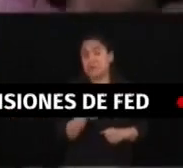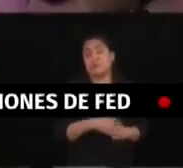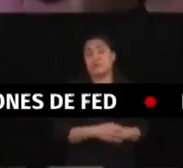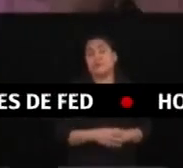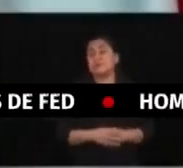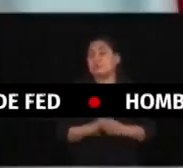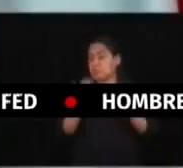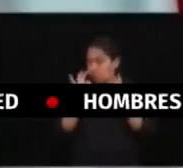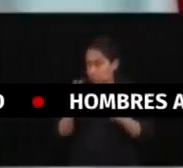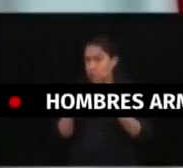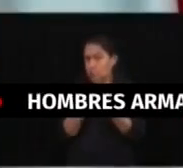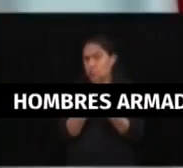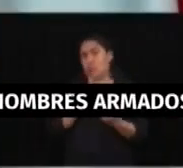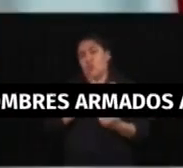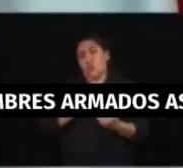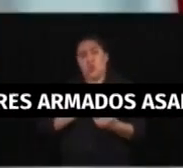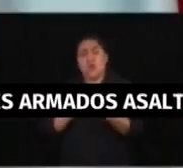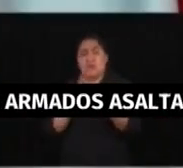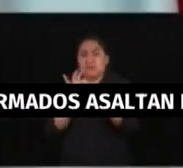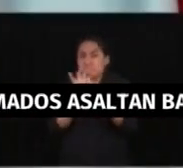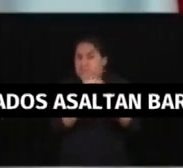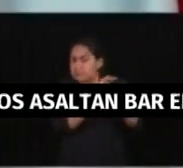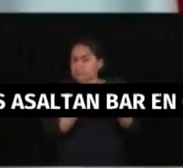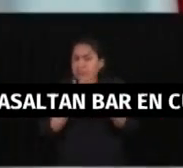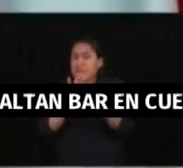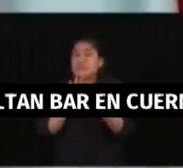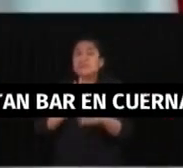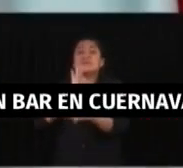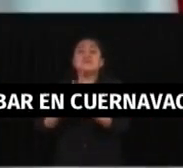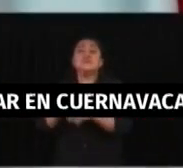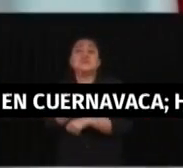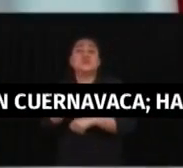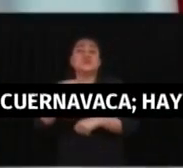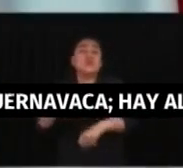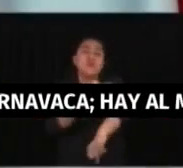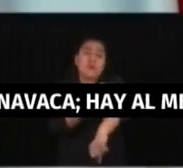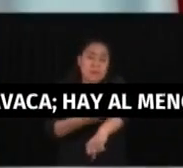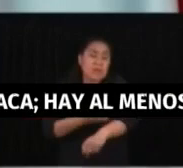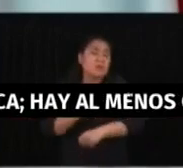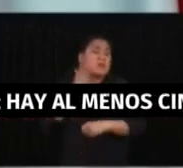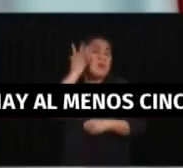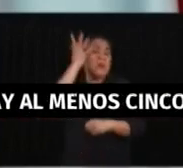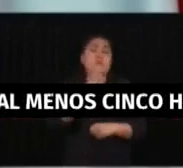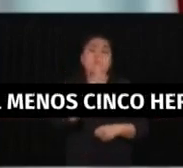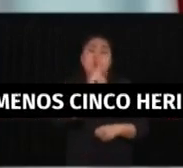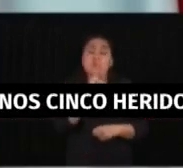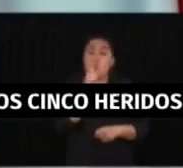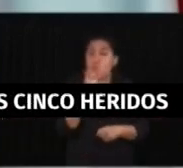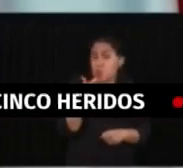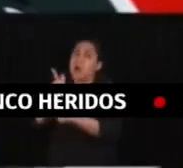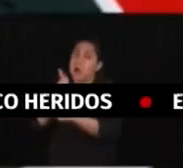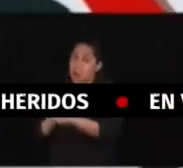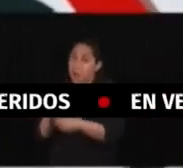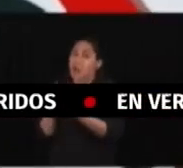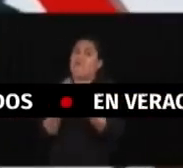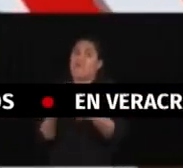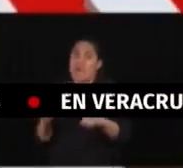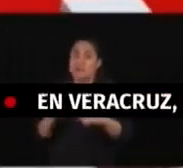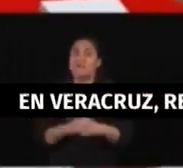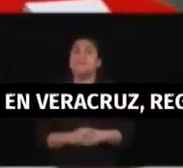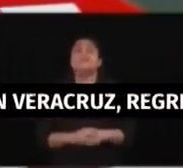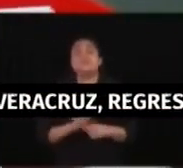señalan que pues más bien fue un evento pantalla. ¿Sí, sí, sí va a tener algún efecto esta serie de